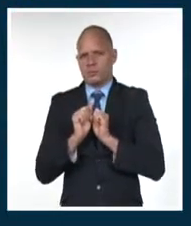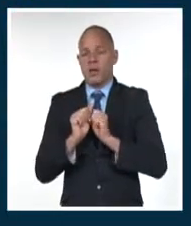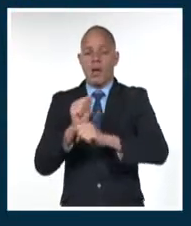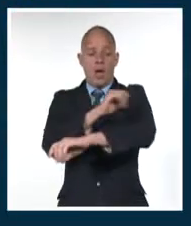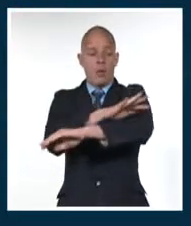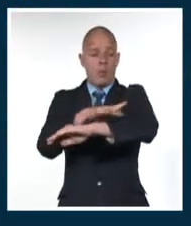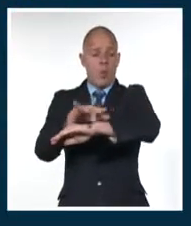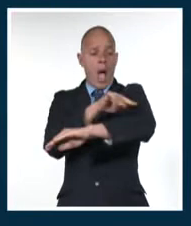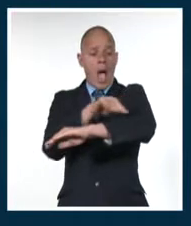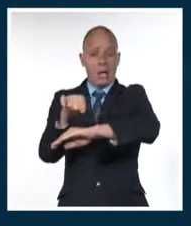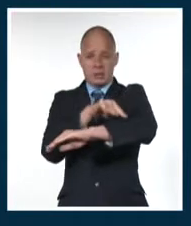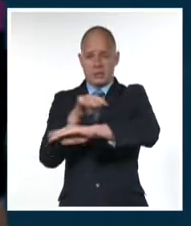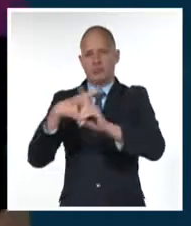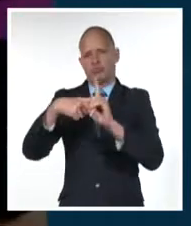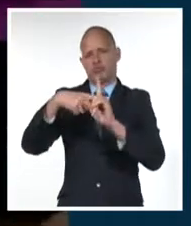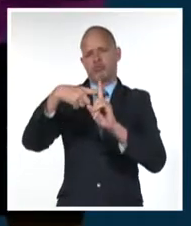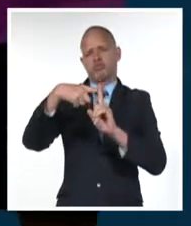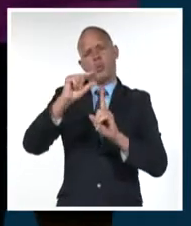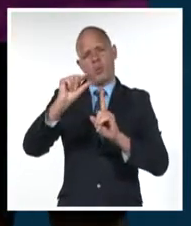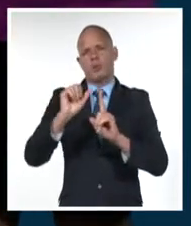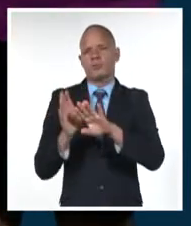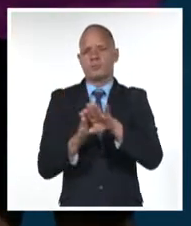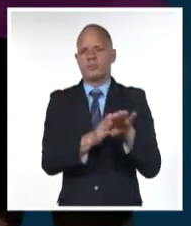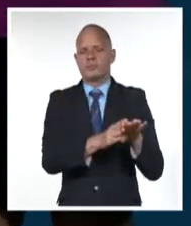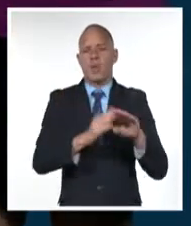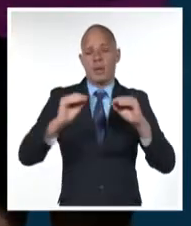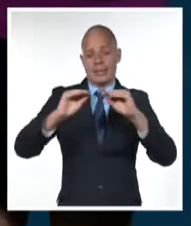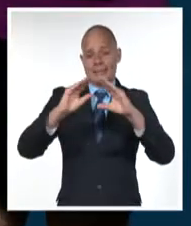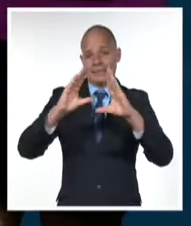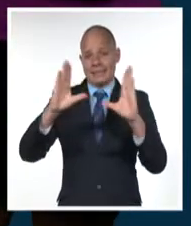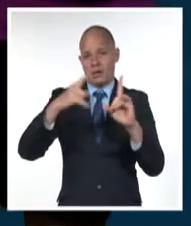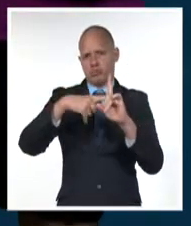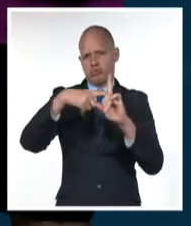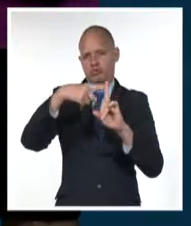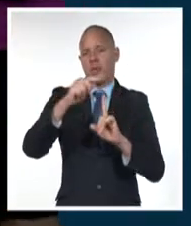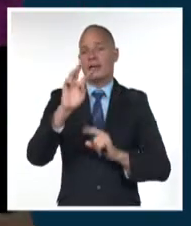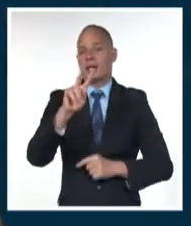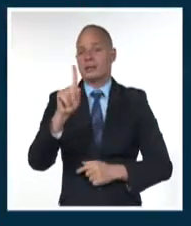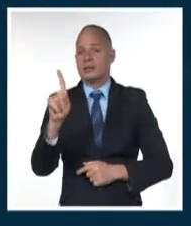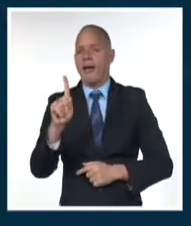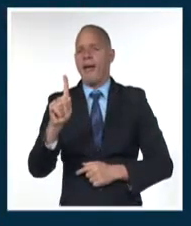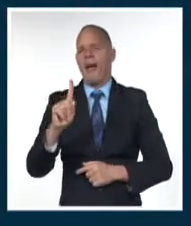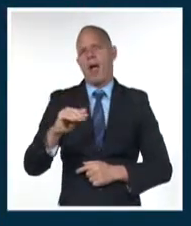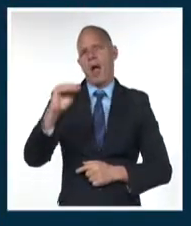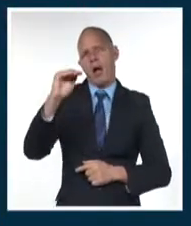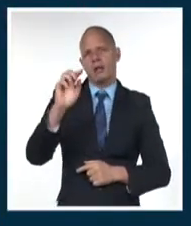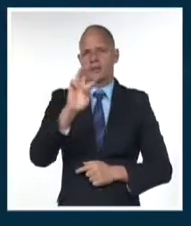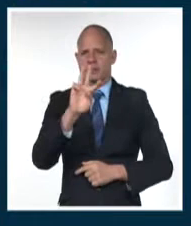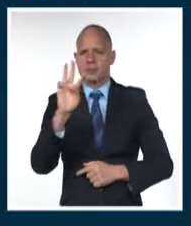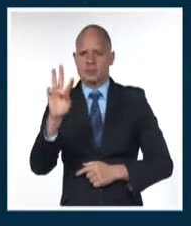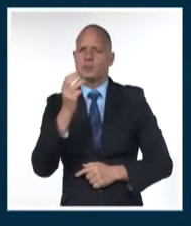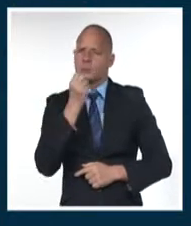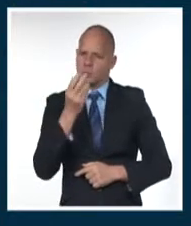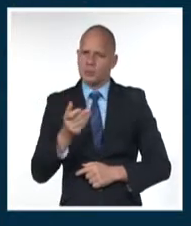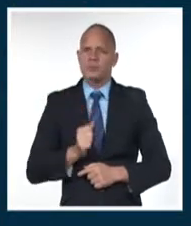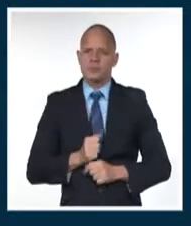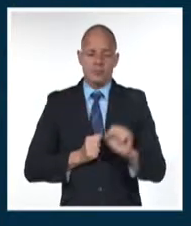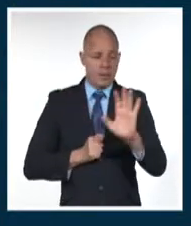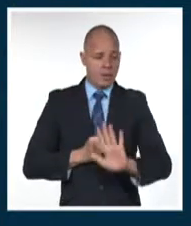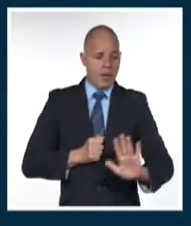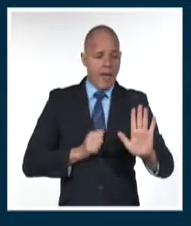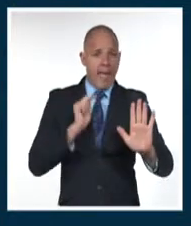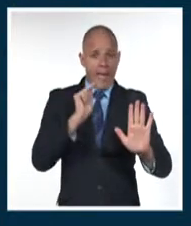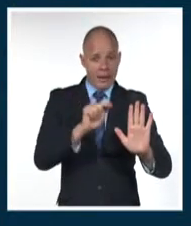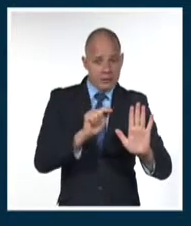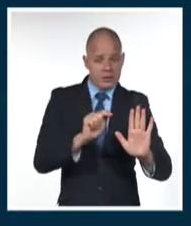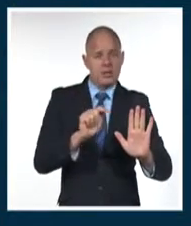oriental. El día será cálido con temperaturas máximas entre 31 y 33 grados celsius. Llegará a 34 y